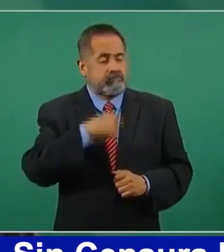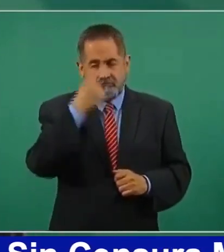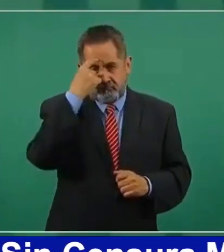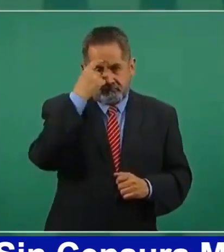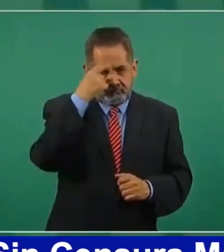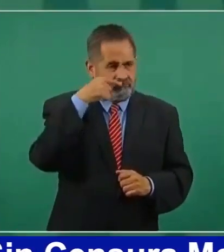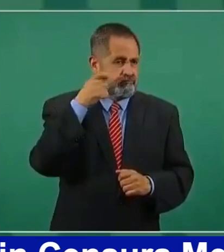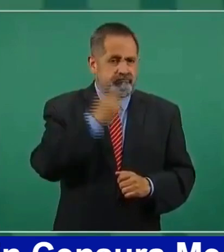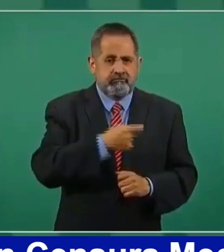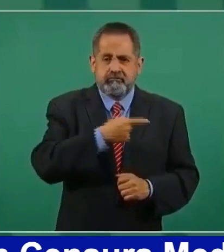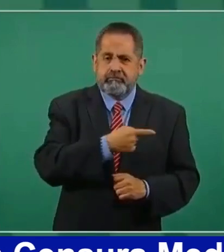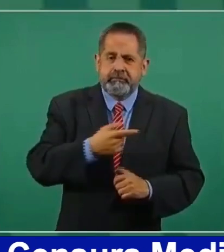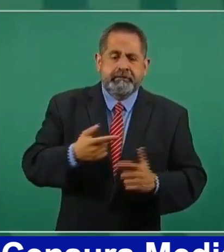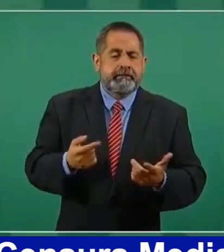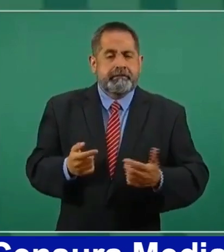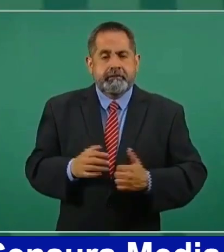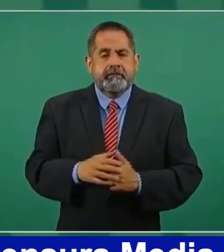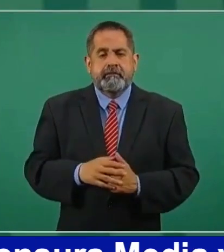comprometiendo,